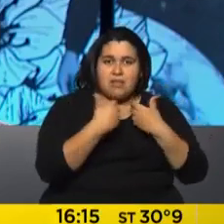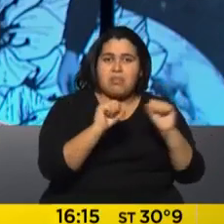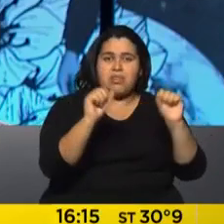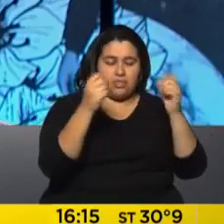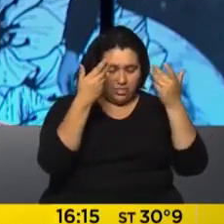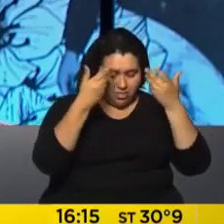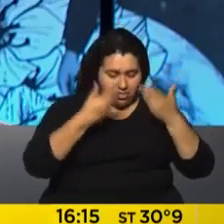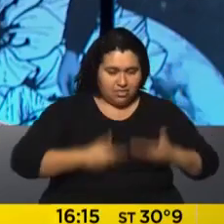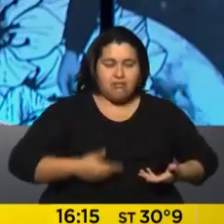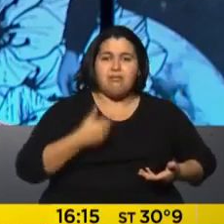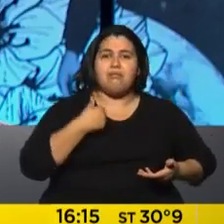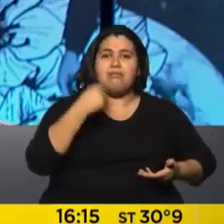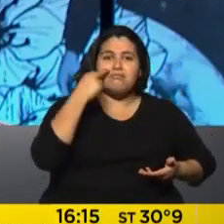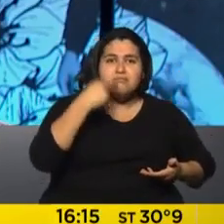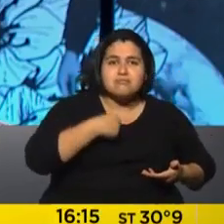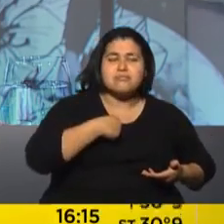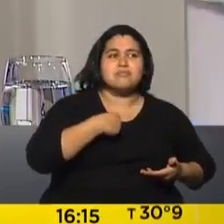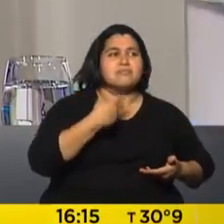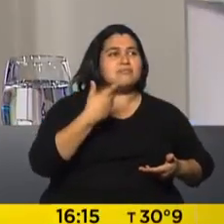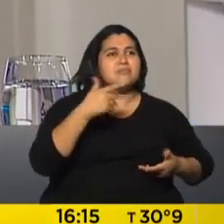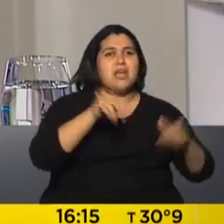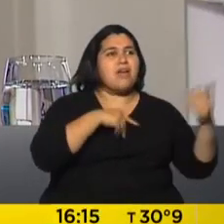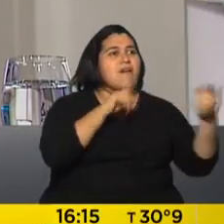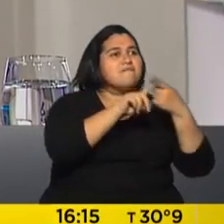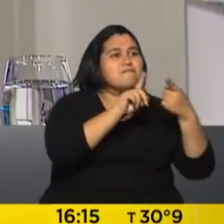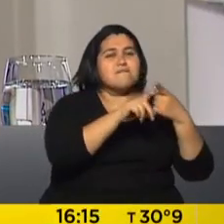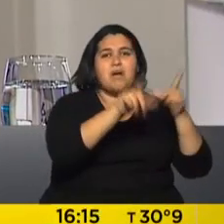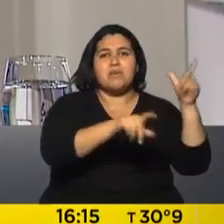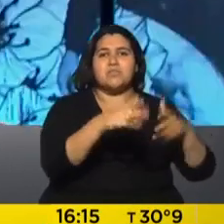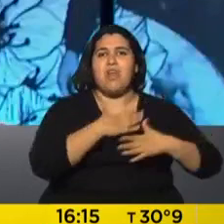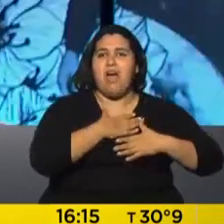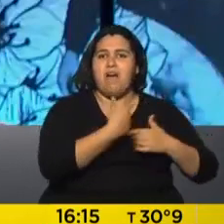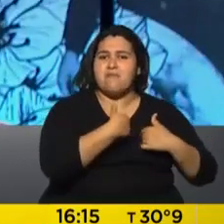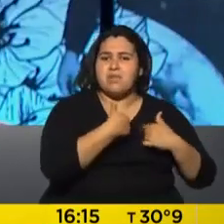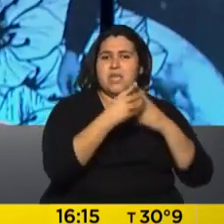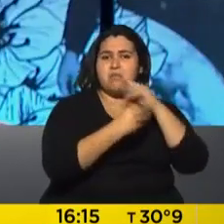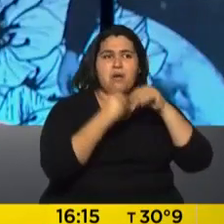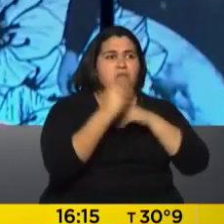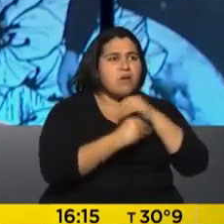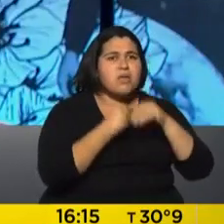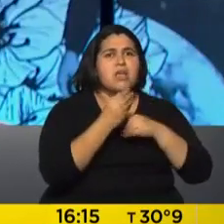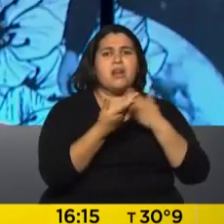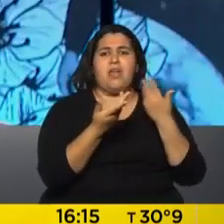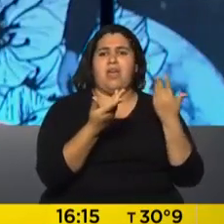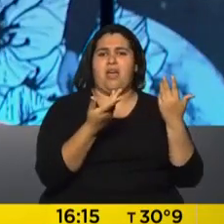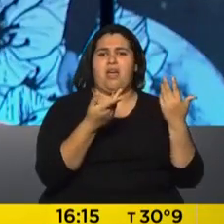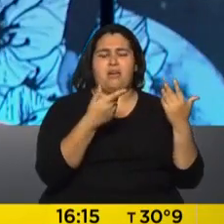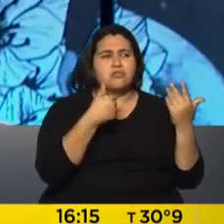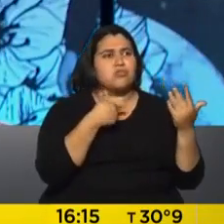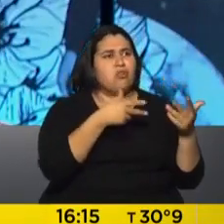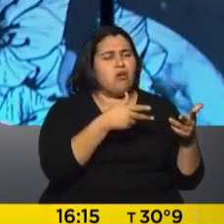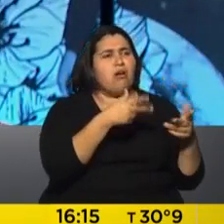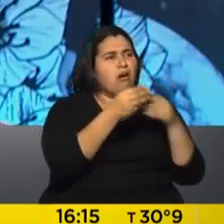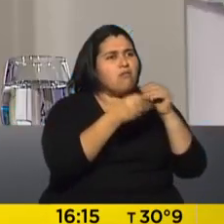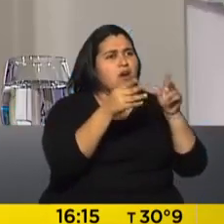persona y reflejarme en esa gente que me quiere, de verdad, en mi familia, decir, buenísimo, tengo que